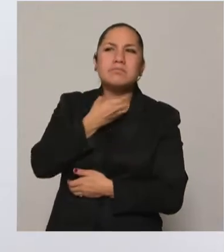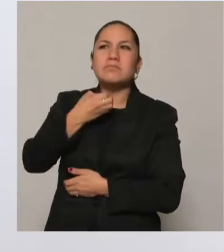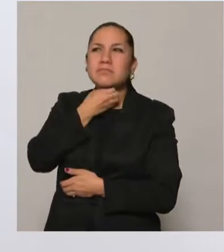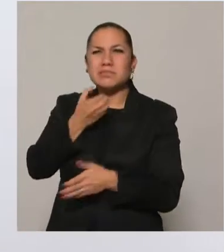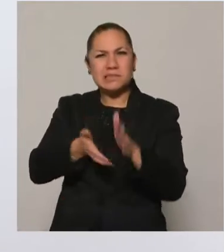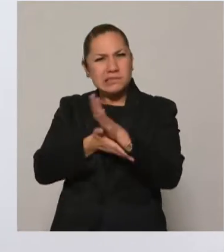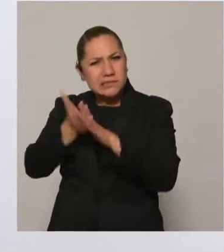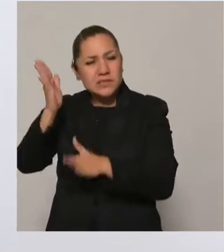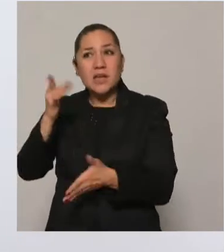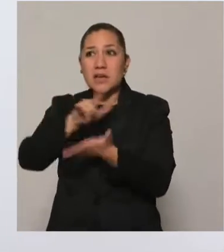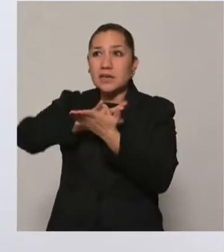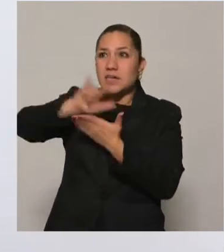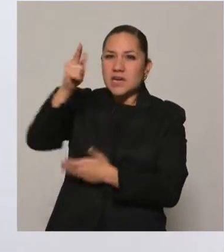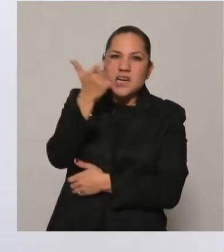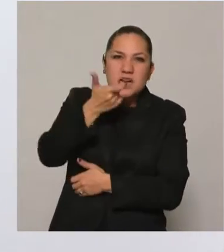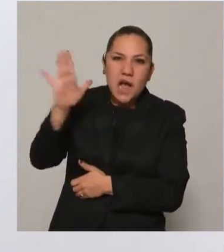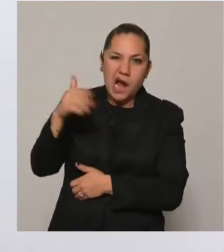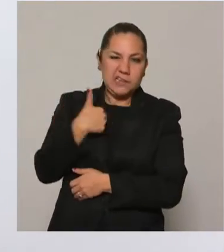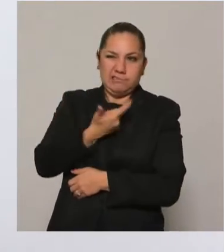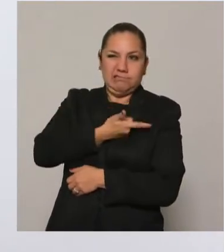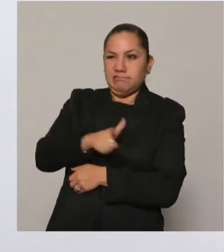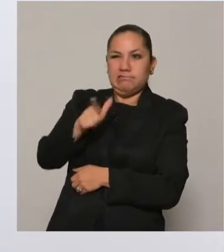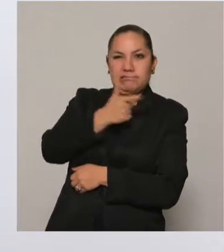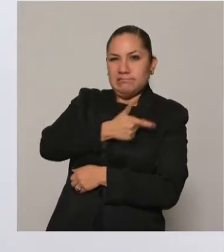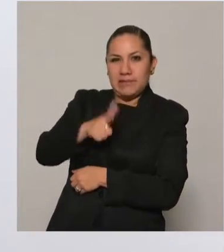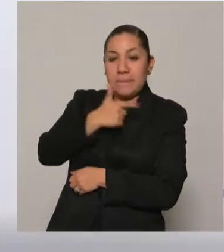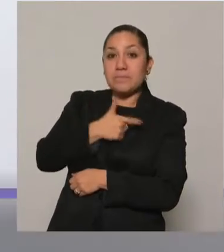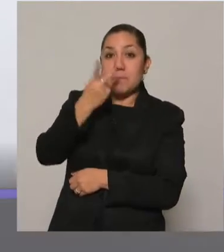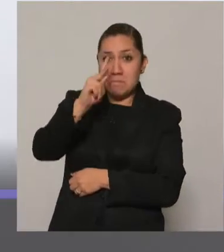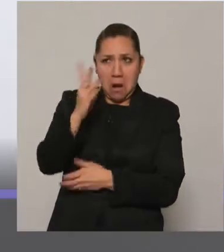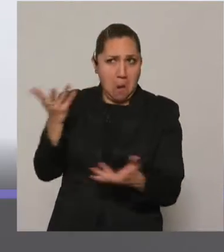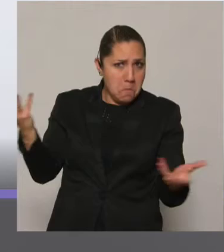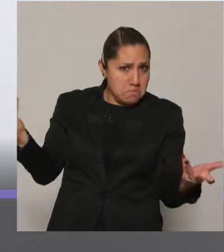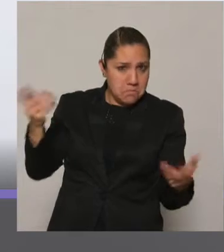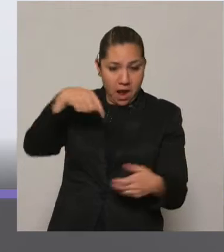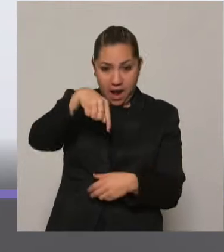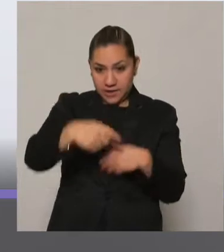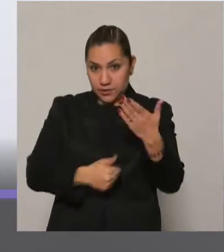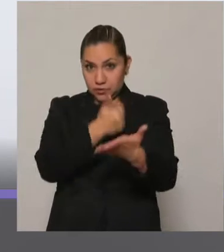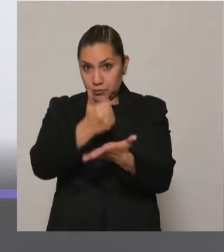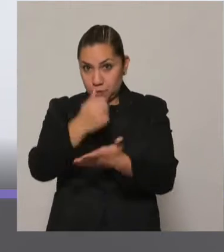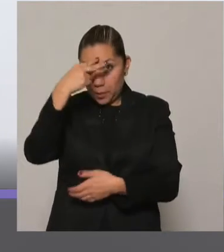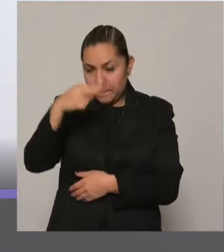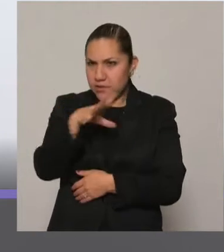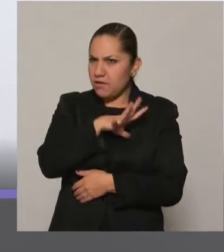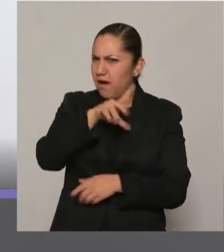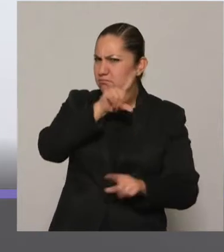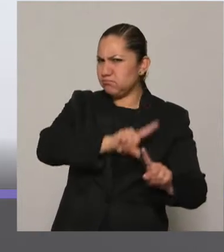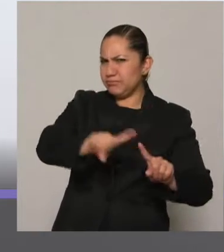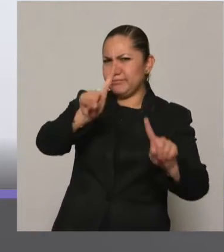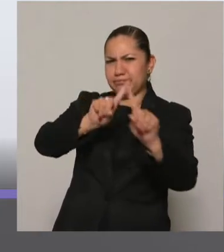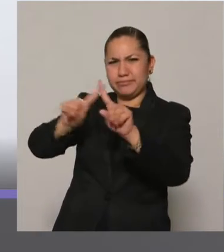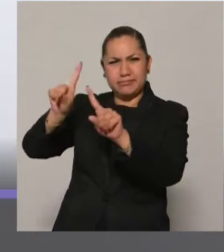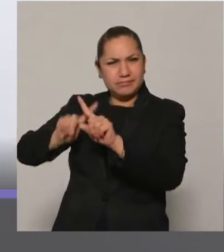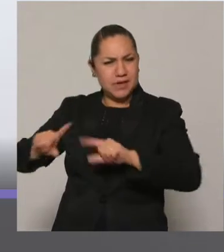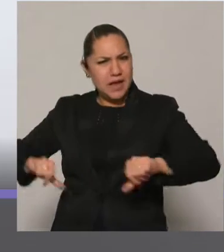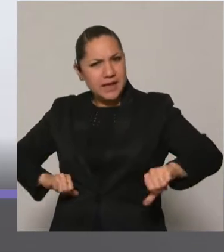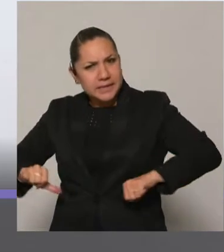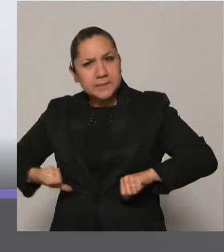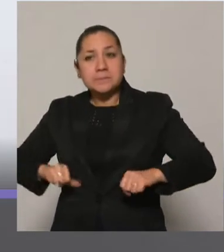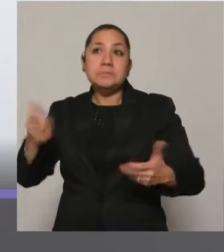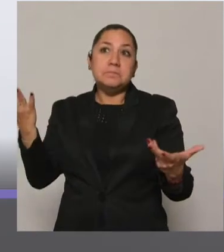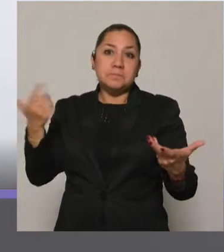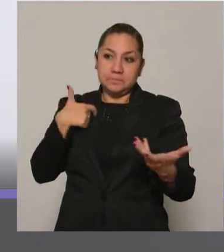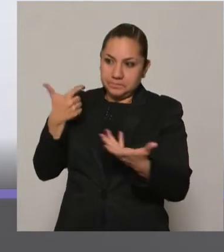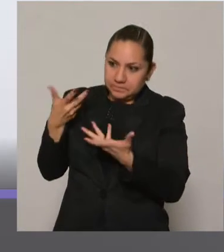vuelos son muy caros, claro. Pero aquí en la ciudad tienen toda esta oferta impresionante y sin necesidad de viajar ni gastar